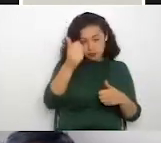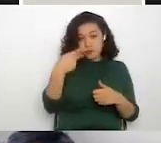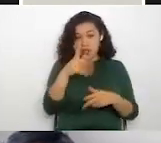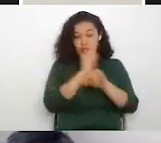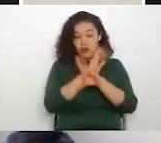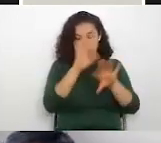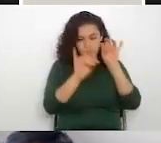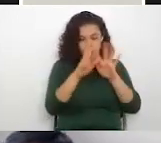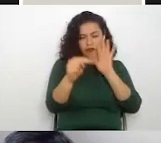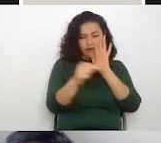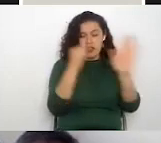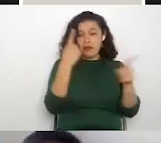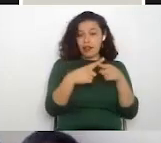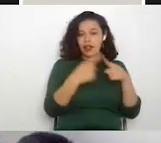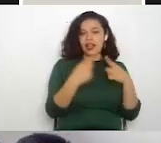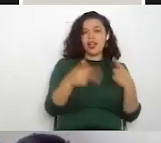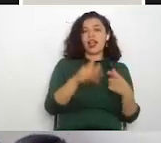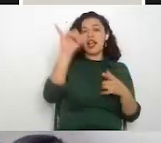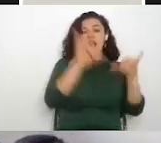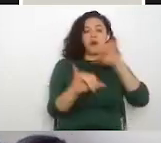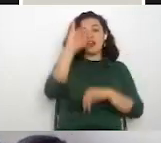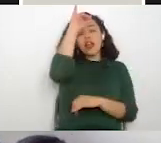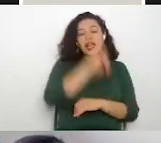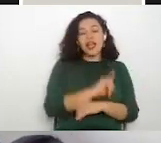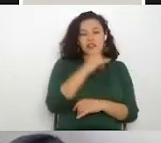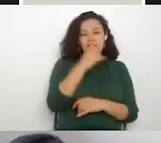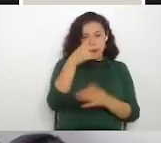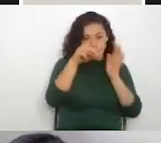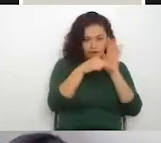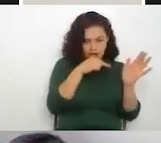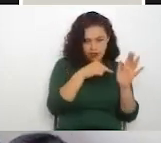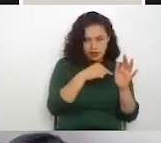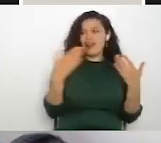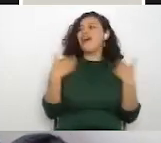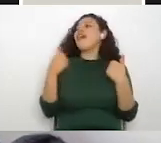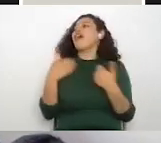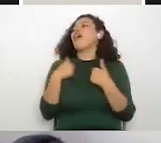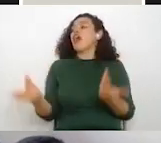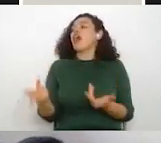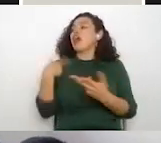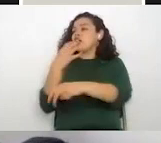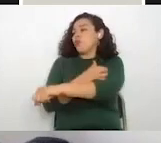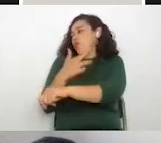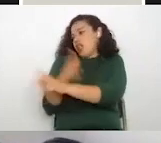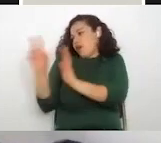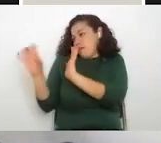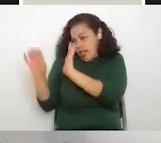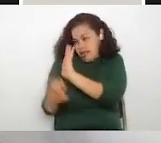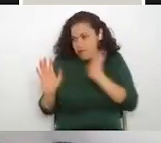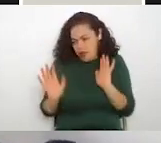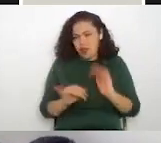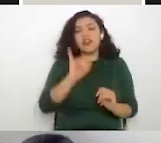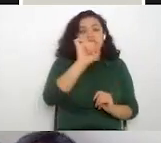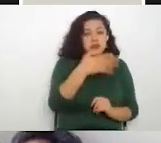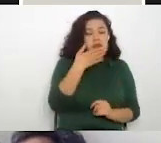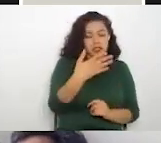el informe lo pudiera firmar el jefe del laboratorio. ¿Sí? Correcto. A Entonces, veces, en este caso sería un coordinador, por ejemplo, ¿no? por ejemplo,